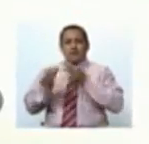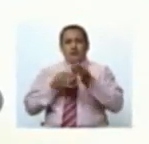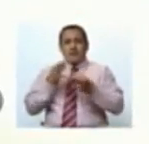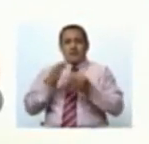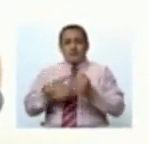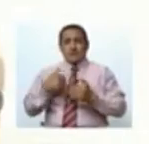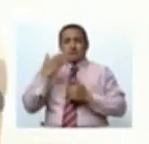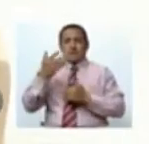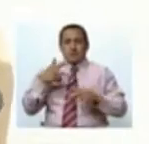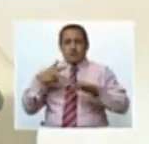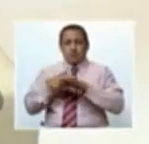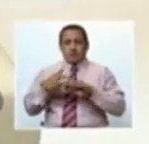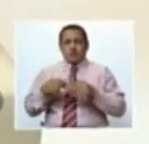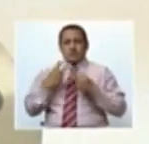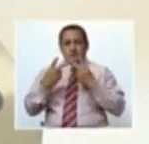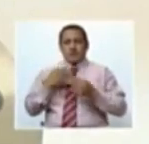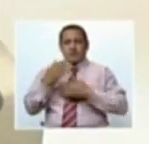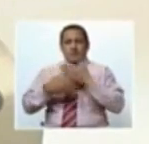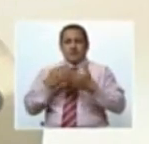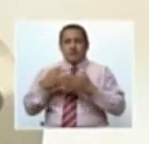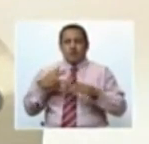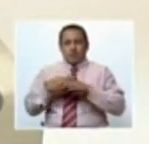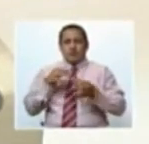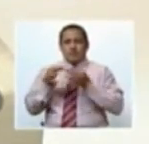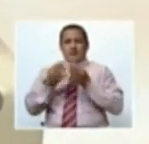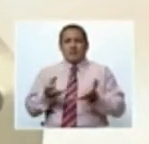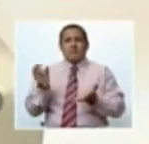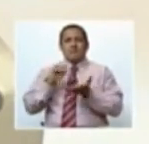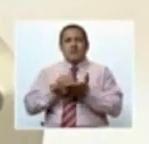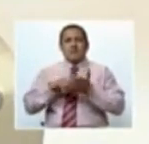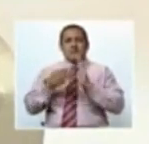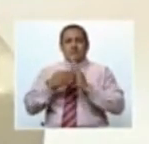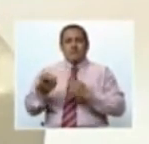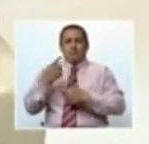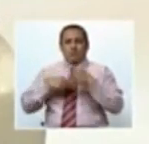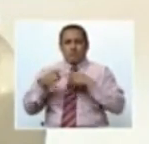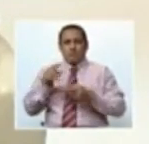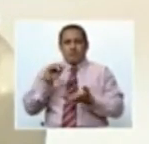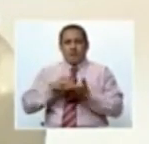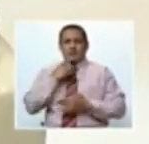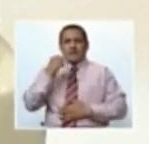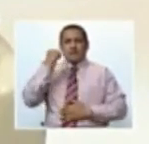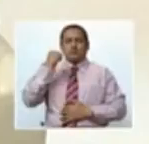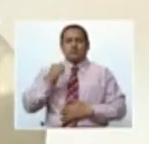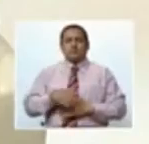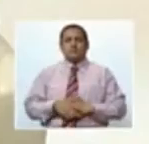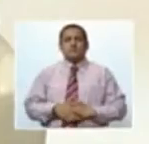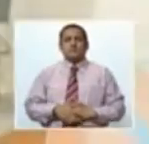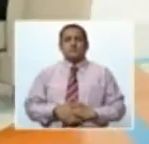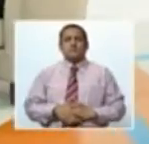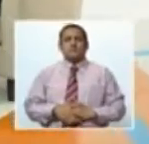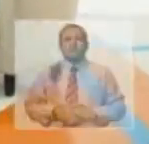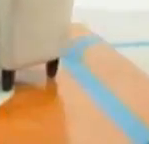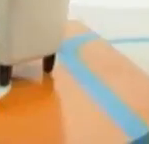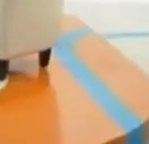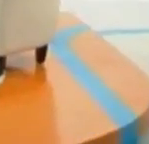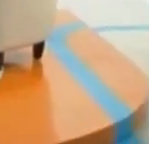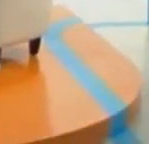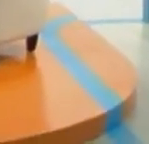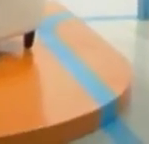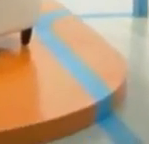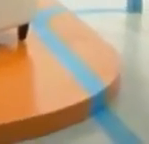A eso vamos a ir, si me permite, disculpa la interrupción, doctora, después de la pausa. volvemos con Tus Derechos.